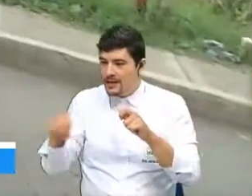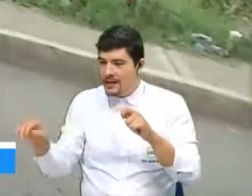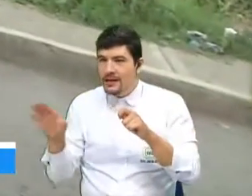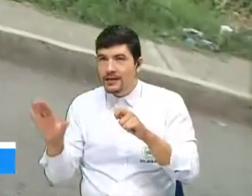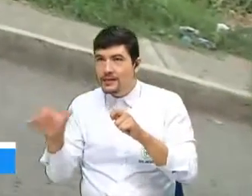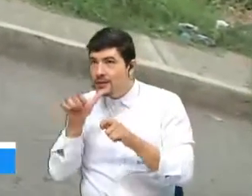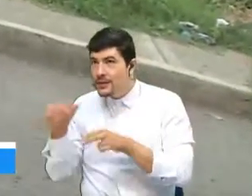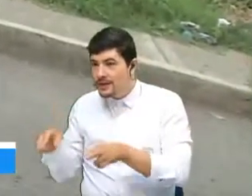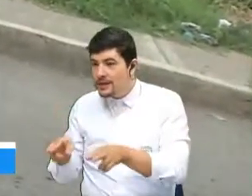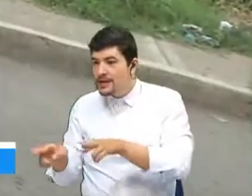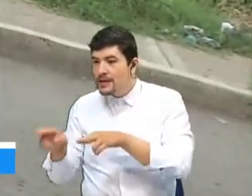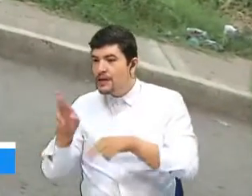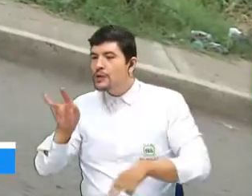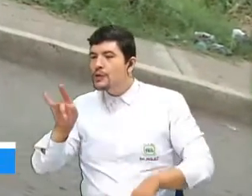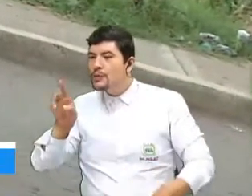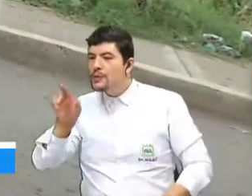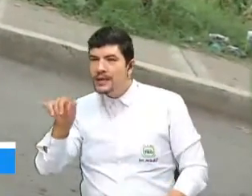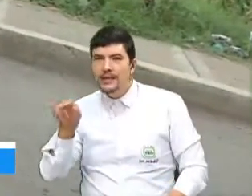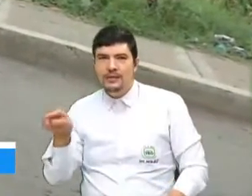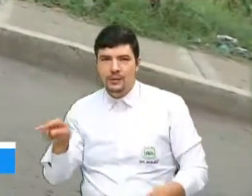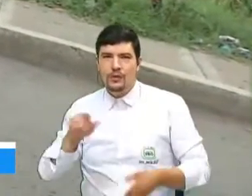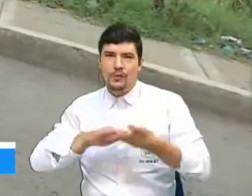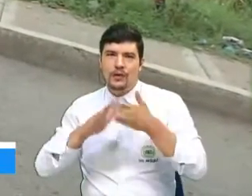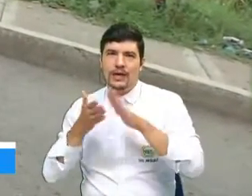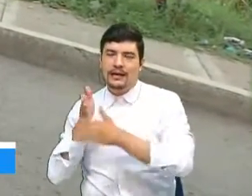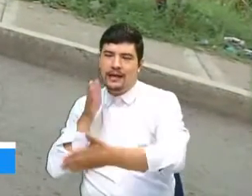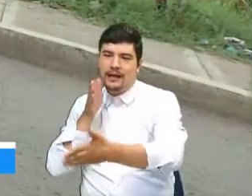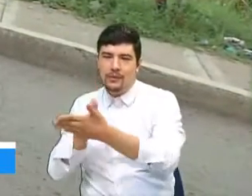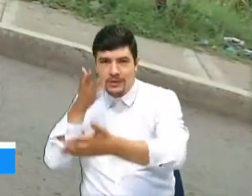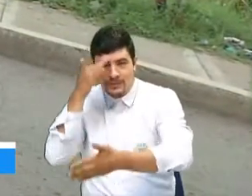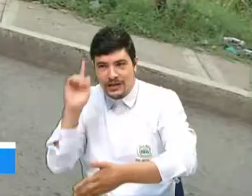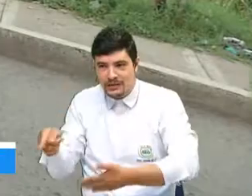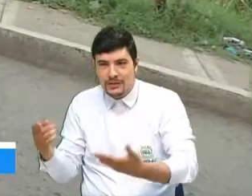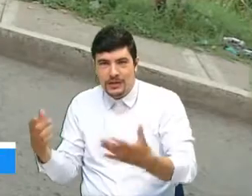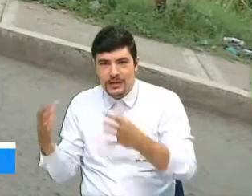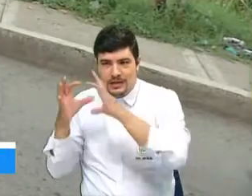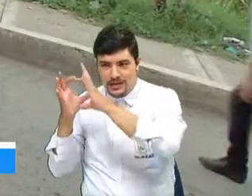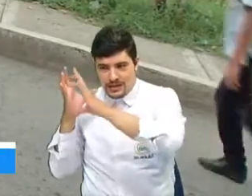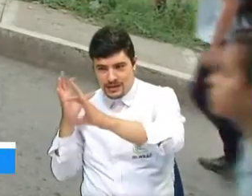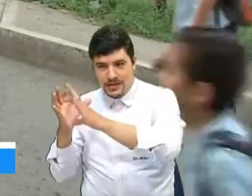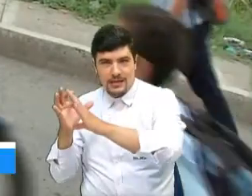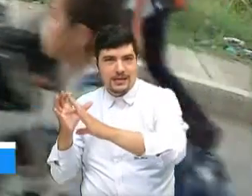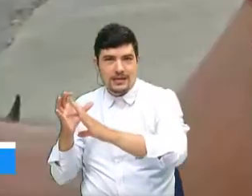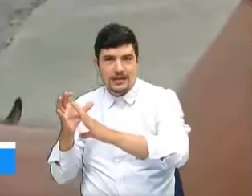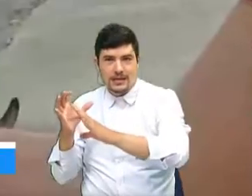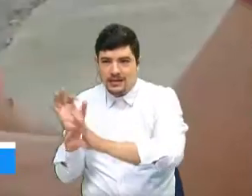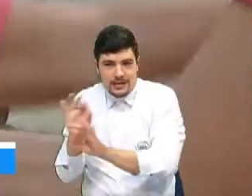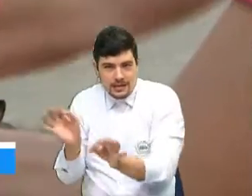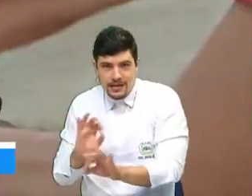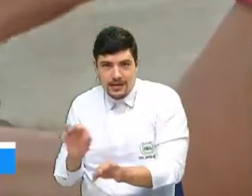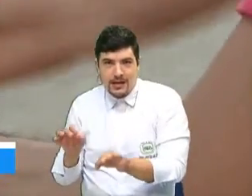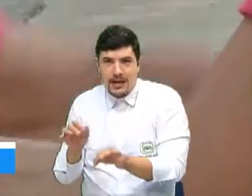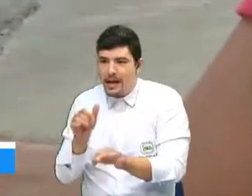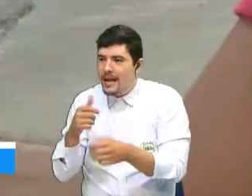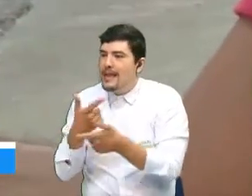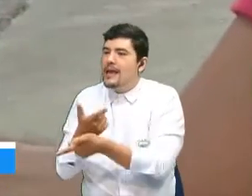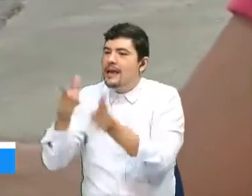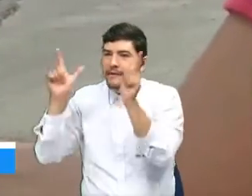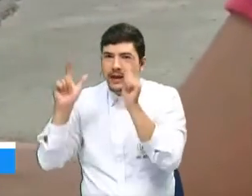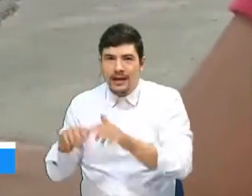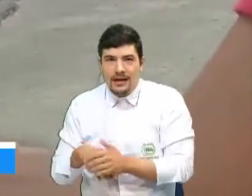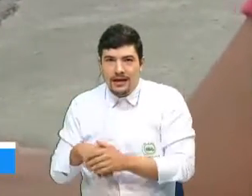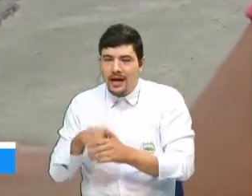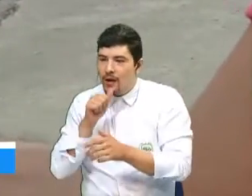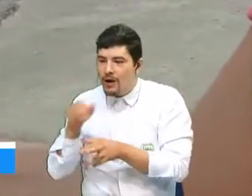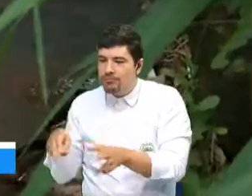caño el ruiz que están denunciando los vecinos por malos olores nos toca vivir diario a puerta